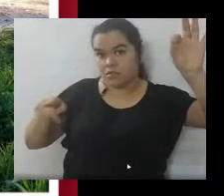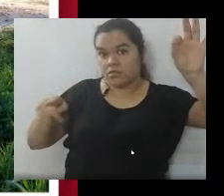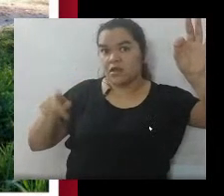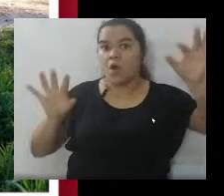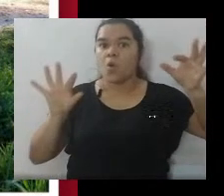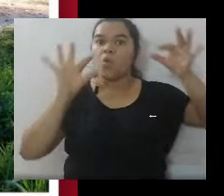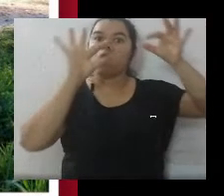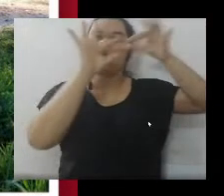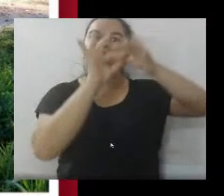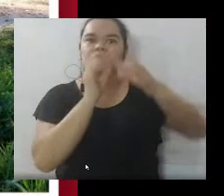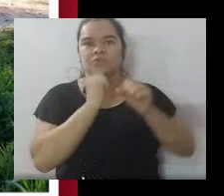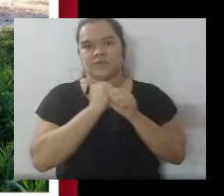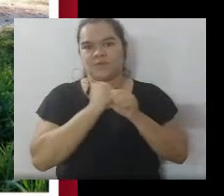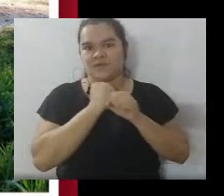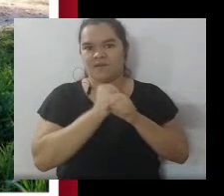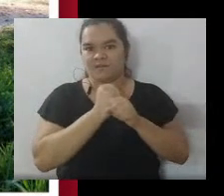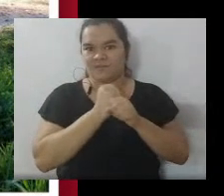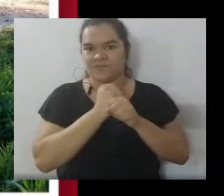en conjunto.